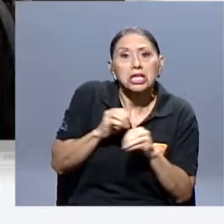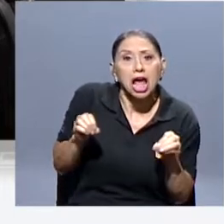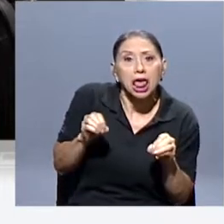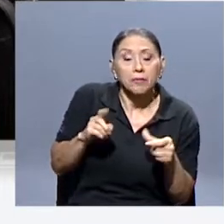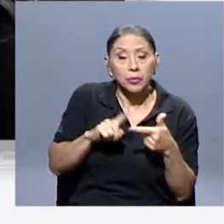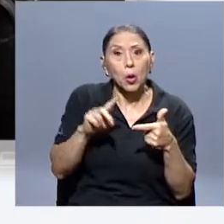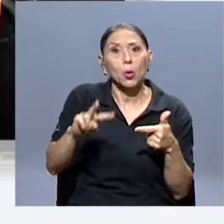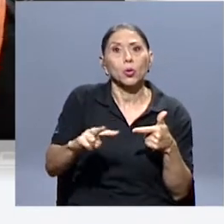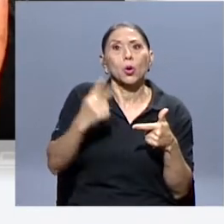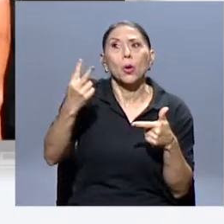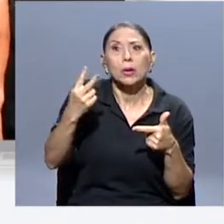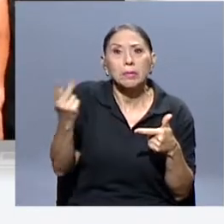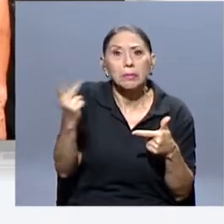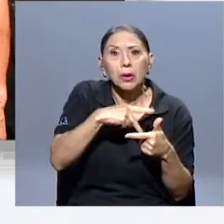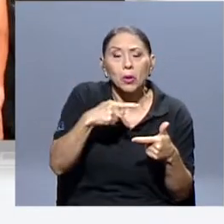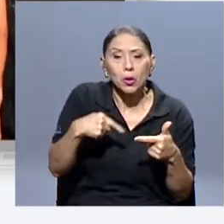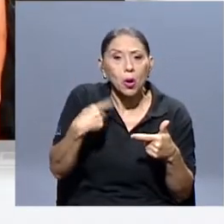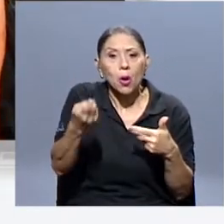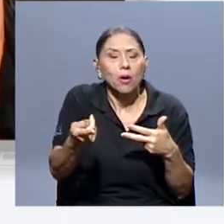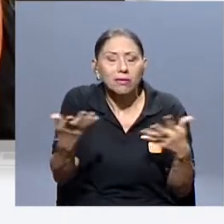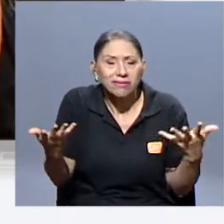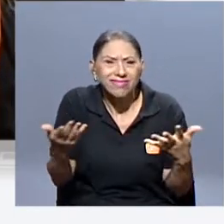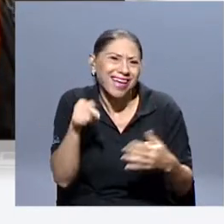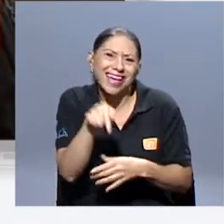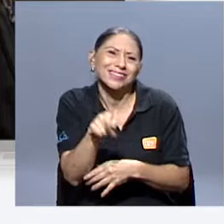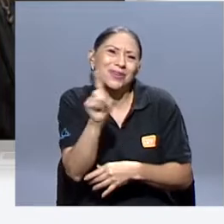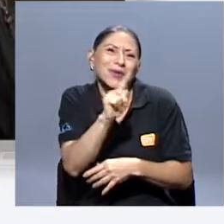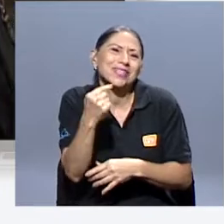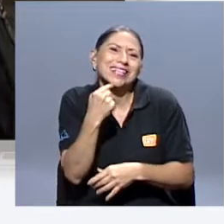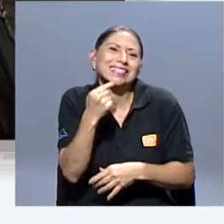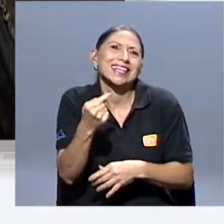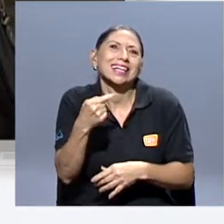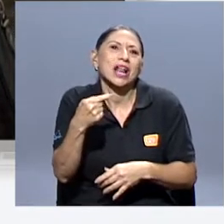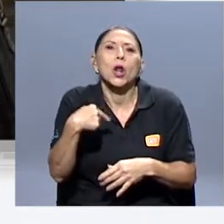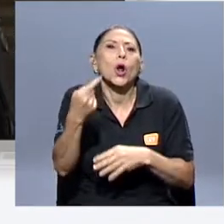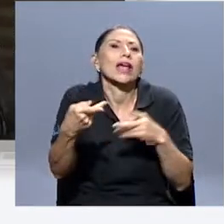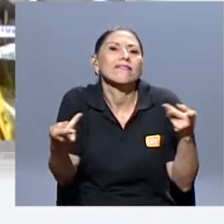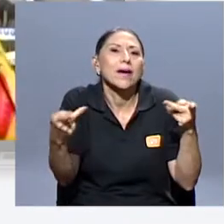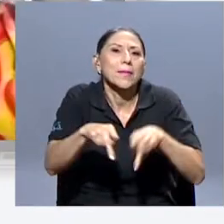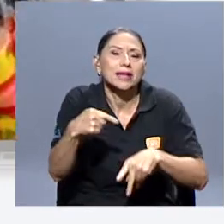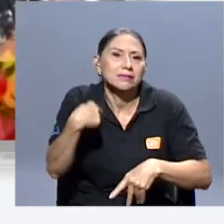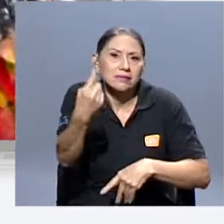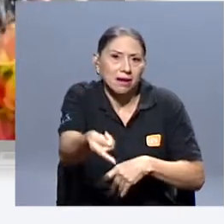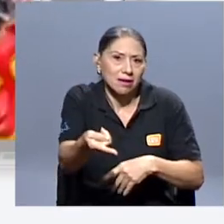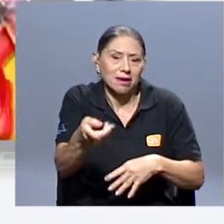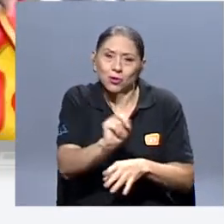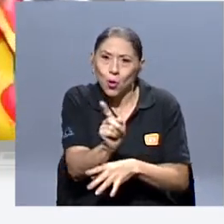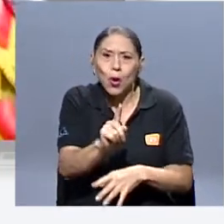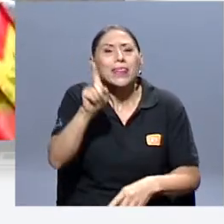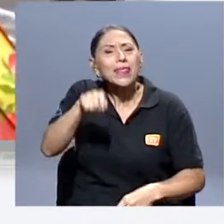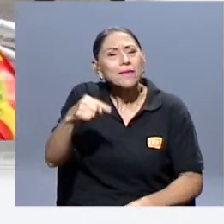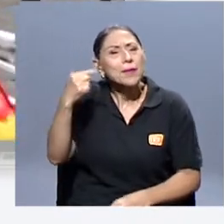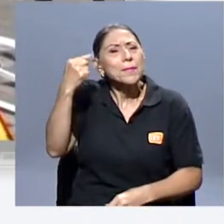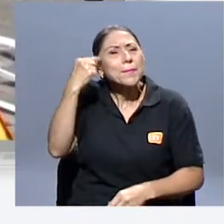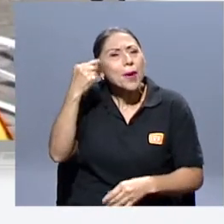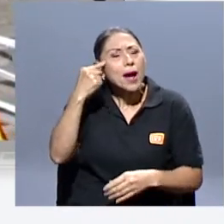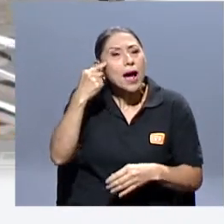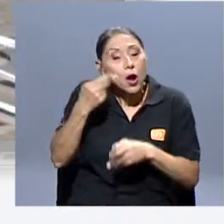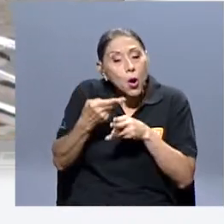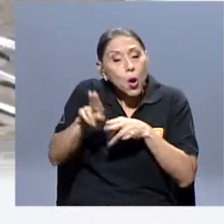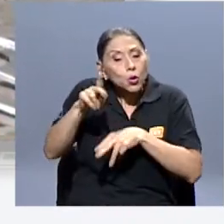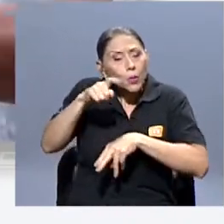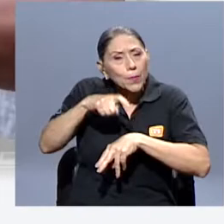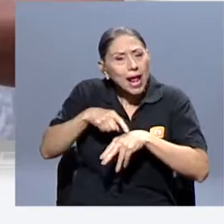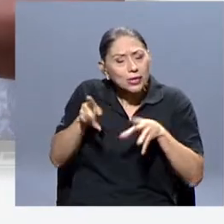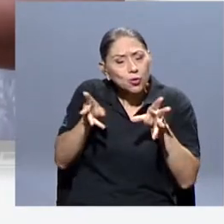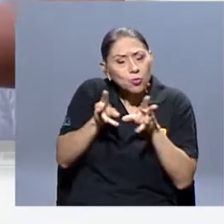doble de peor. Eso no es una proyección, ¿verdad? Porque eso es decir todos los escenarios. Lo que hay que hacer es proyectar a corto plazo.